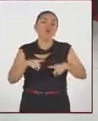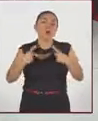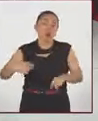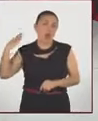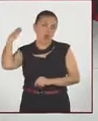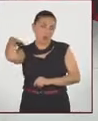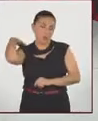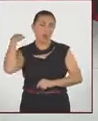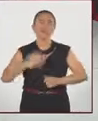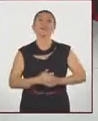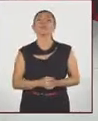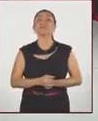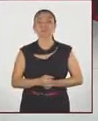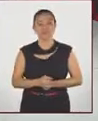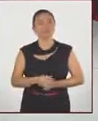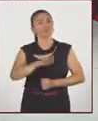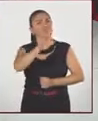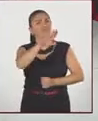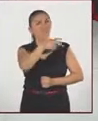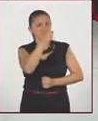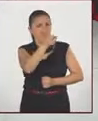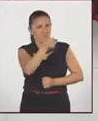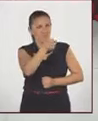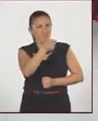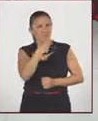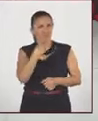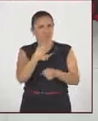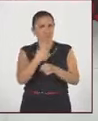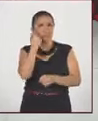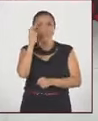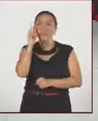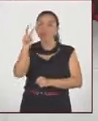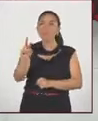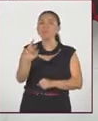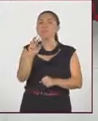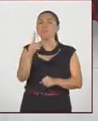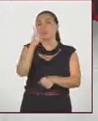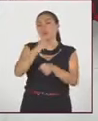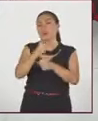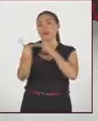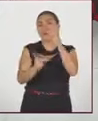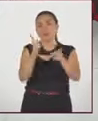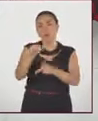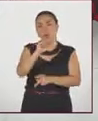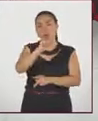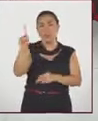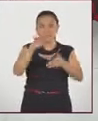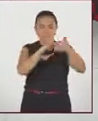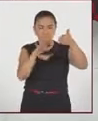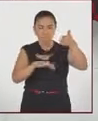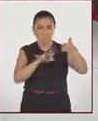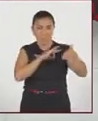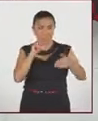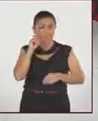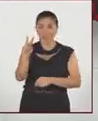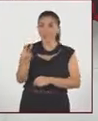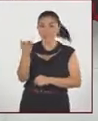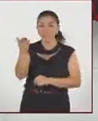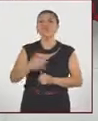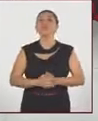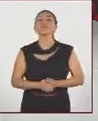Perfecto, doctor Gerardo. En este punto me gustaría dar lectura a las respuestas de la primera pregunta que hicimos en Mentimeter, si te parece perfecto.